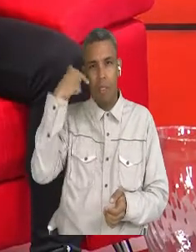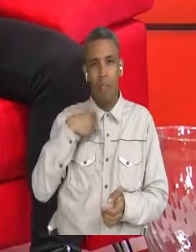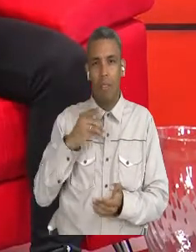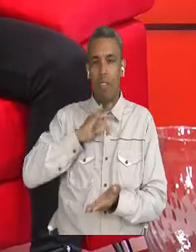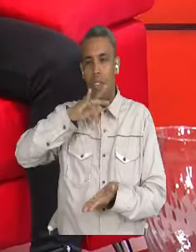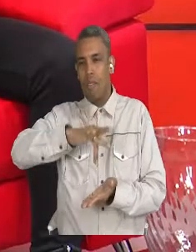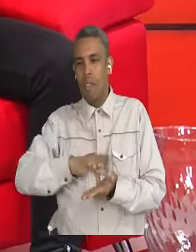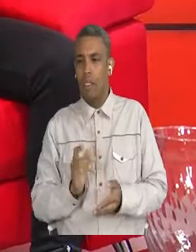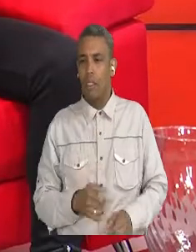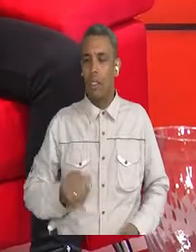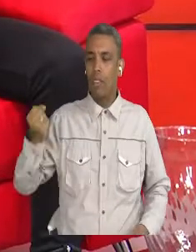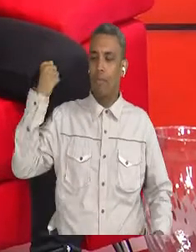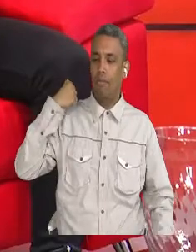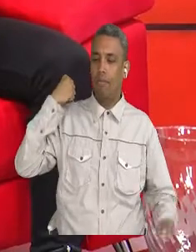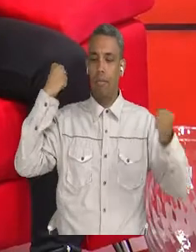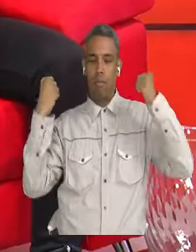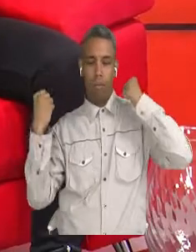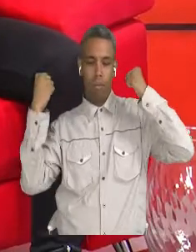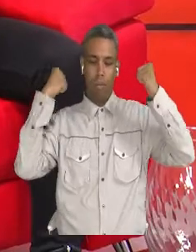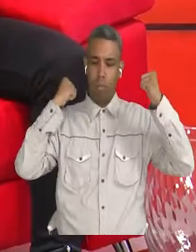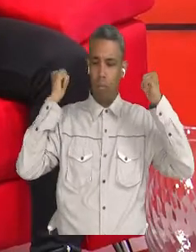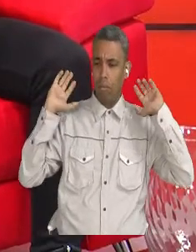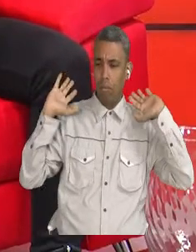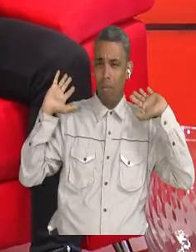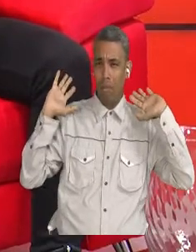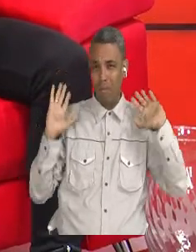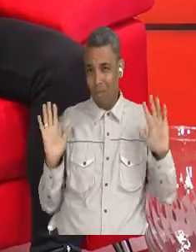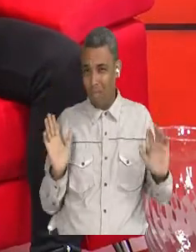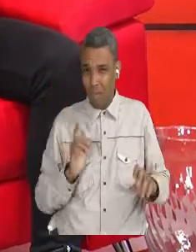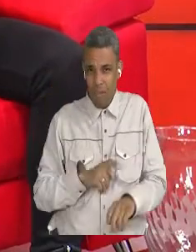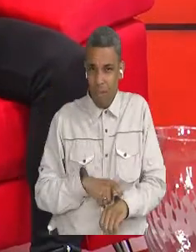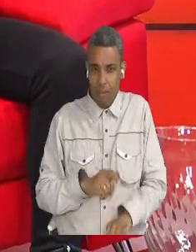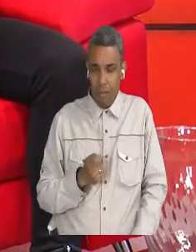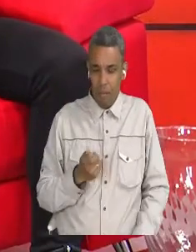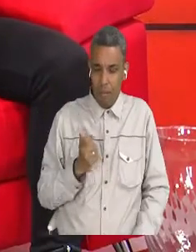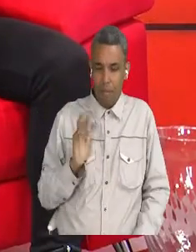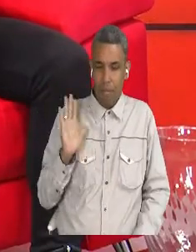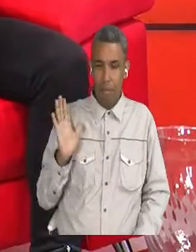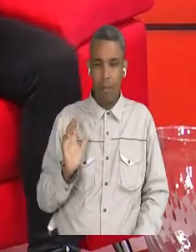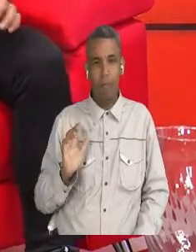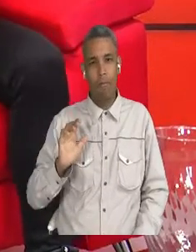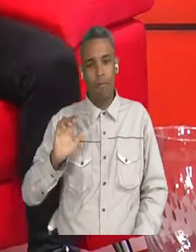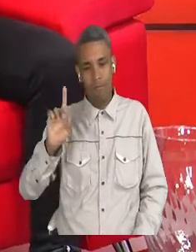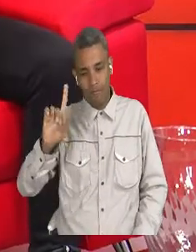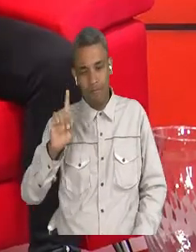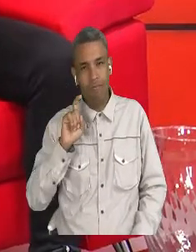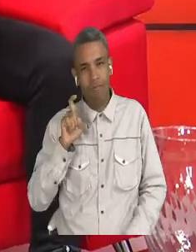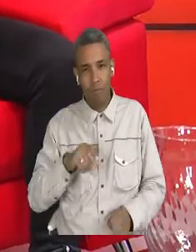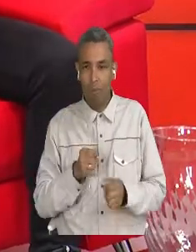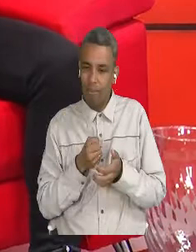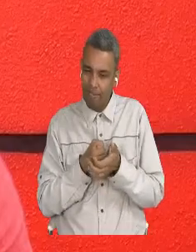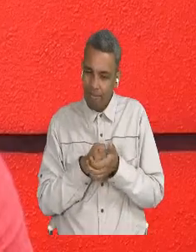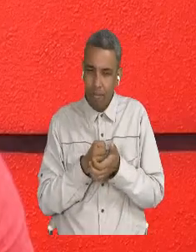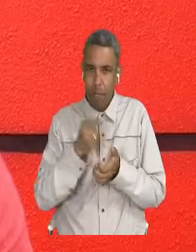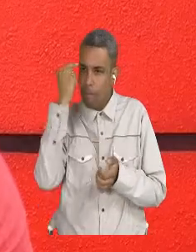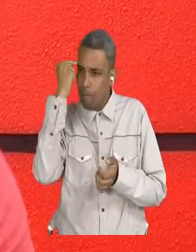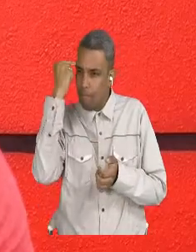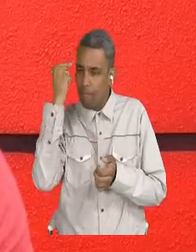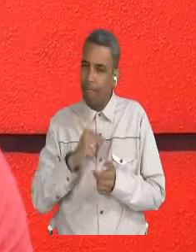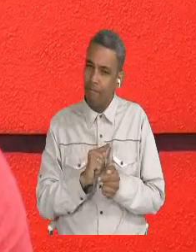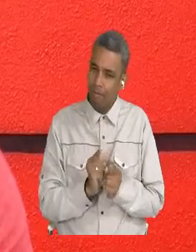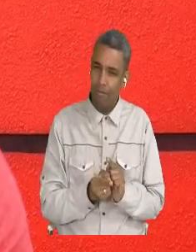No, ahorita encontramos nuevas técnicas, nuevas modalidades. Háblenos por qué incentivar esto en las personas que llegan